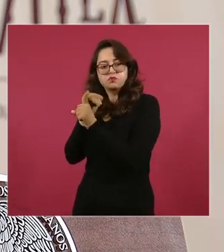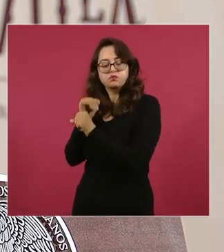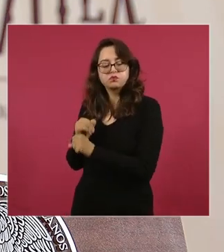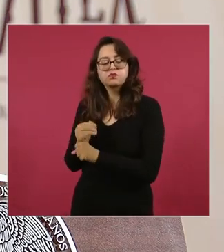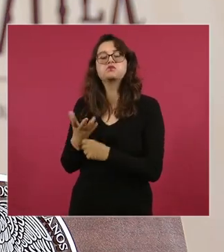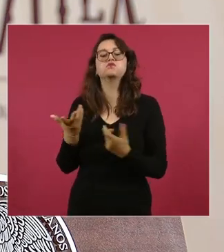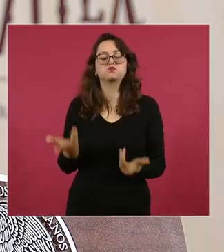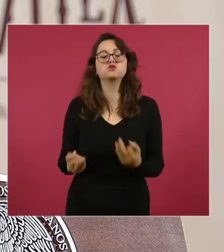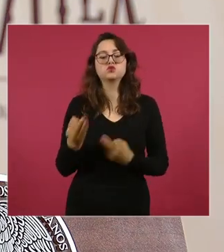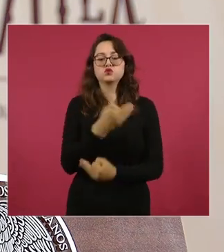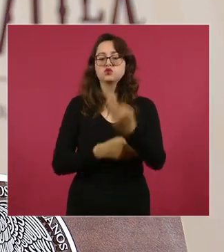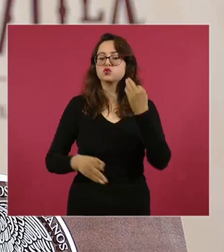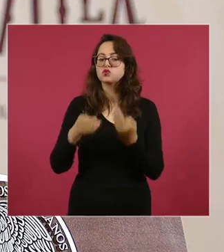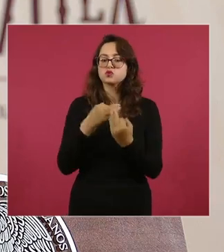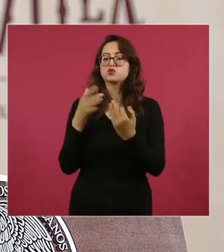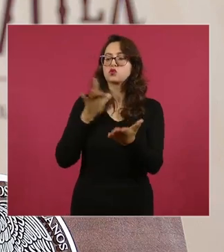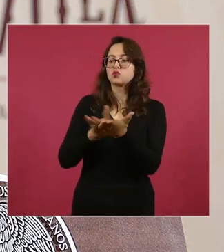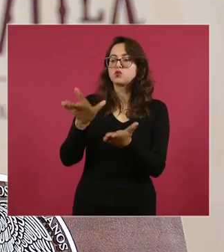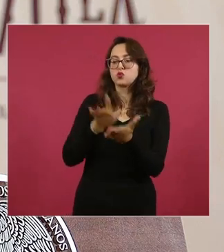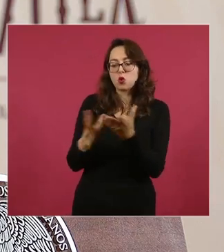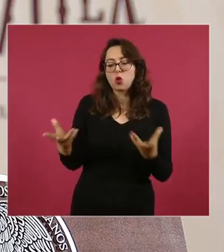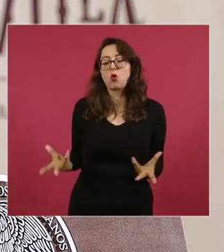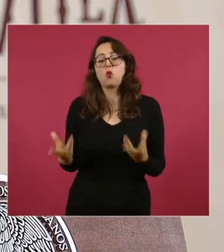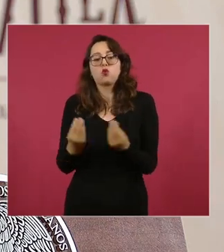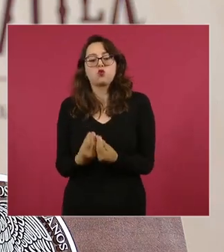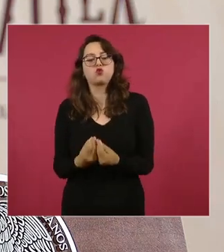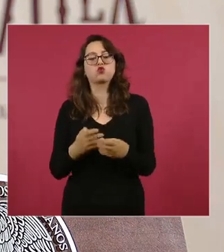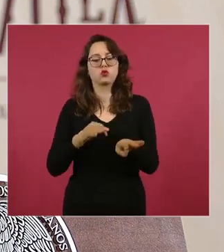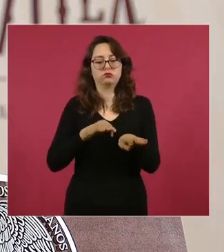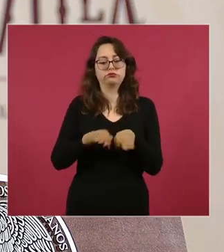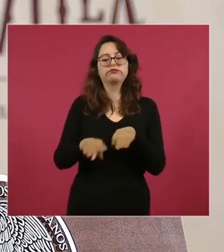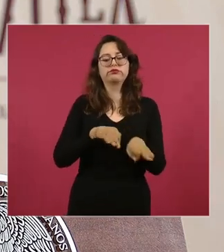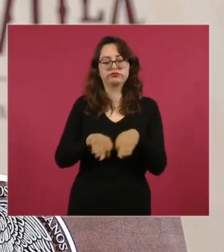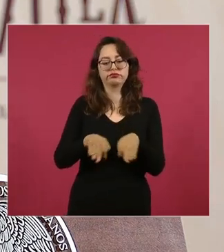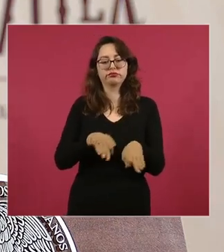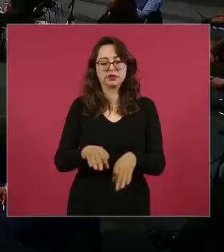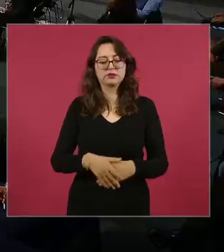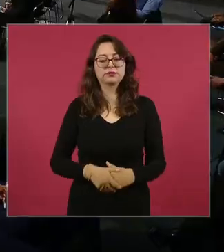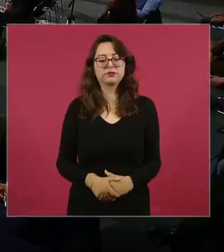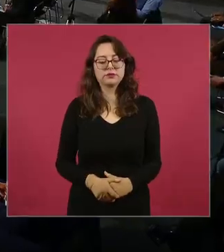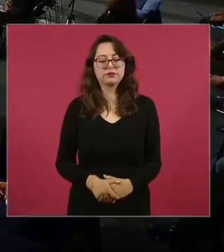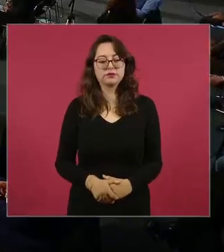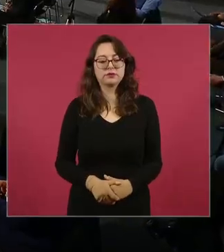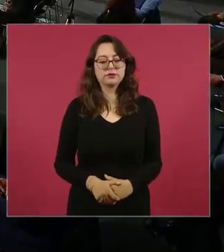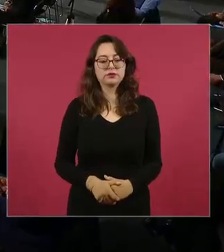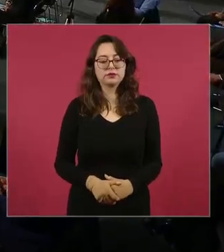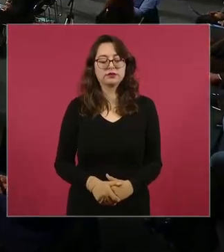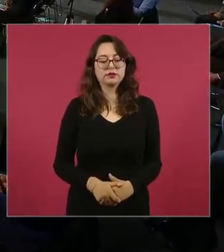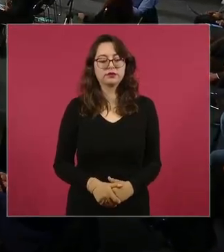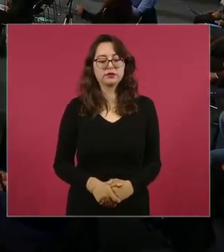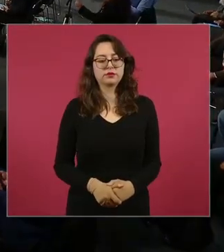bueno, todos estamos apoyando al trabajo que está también desarrollando ellos.